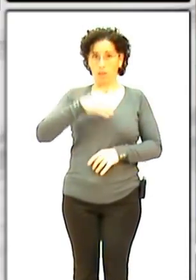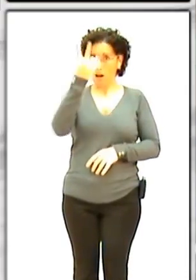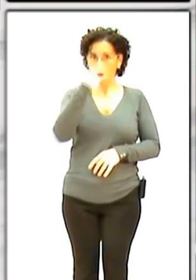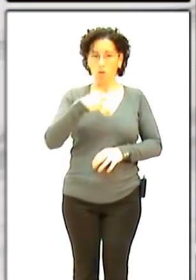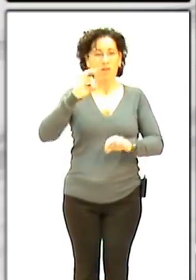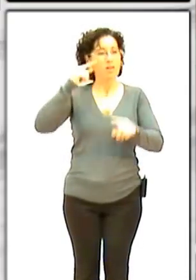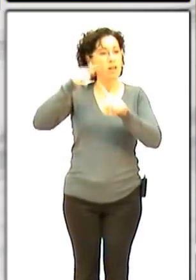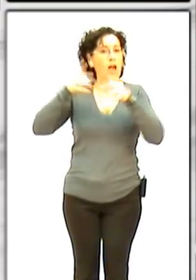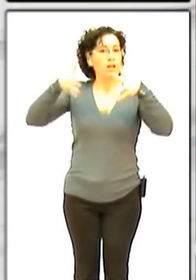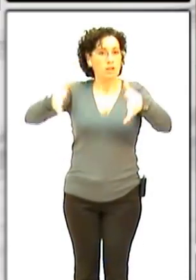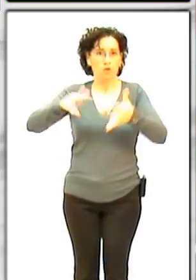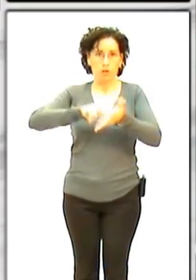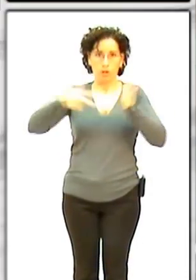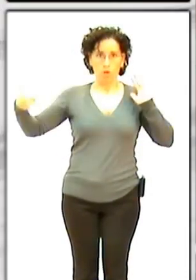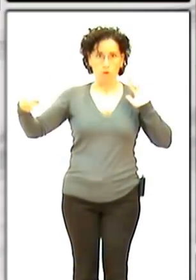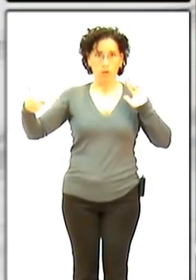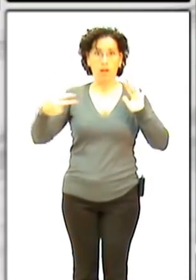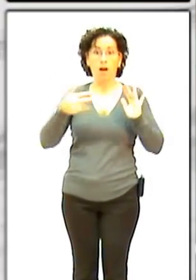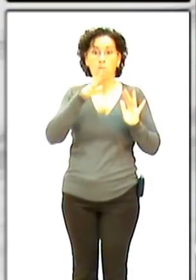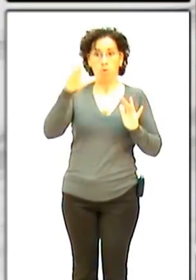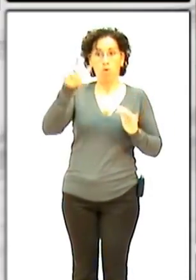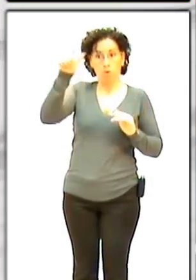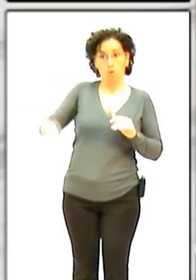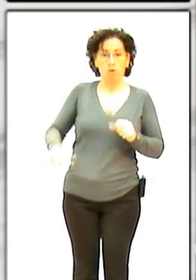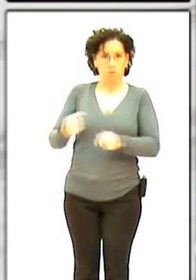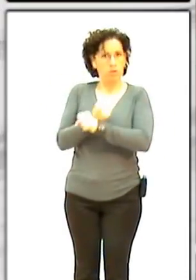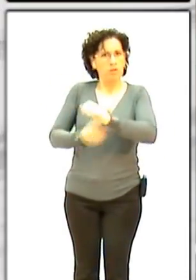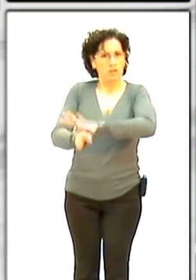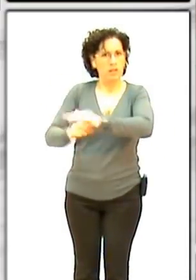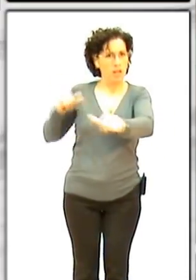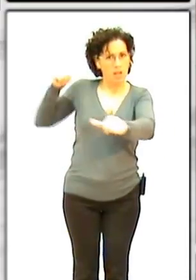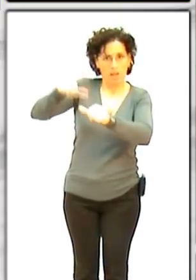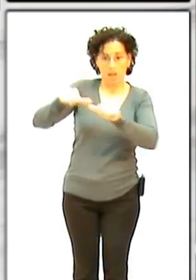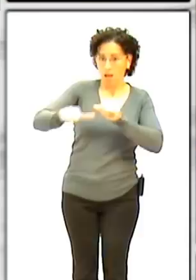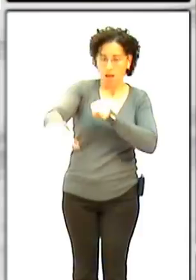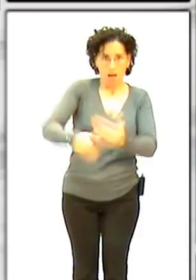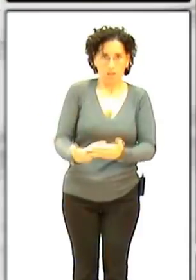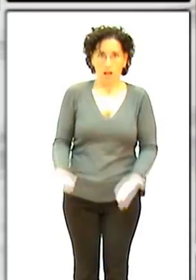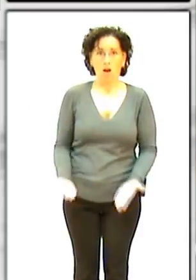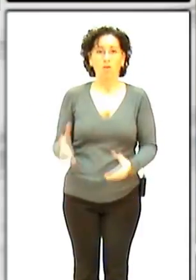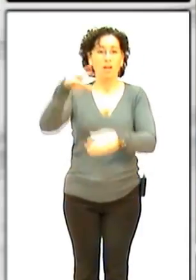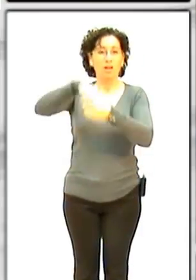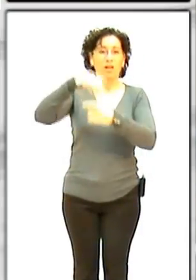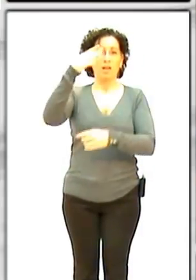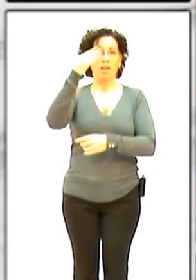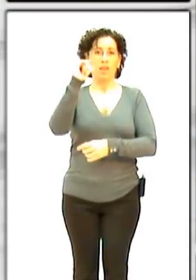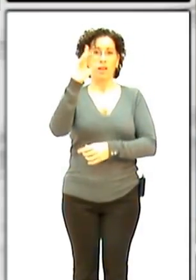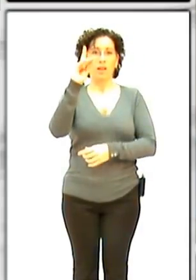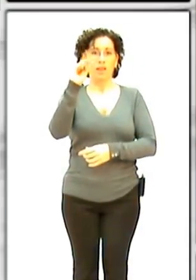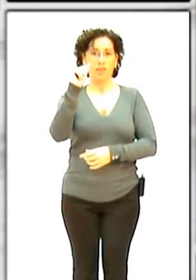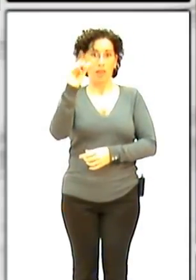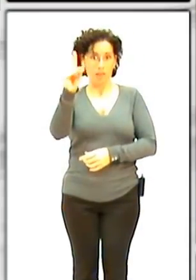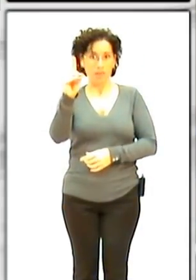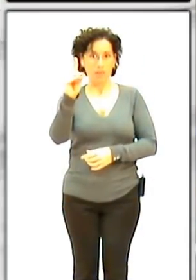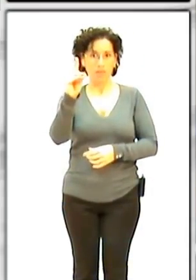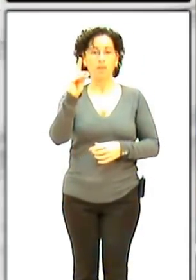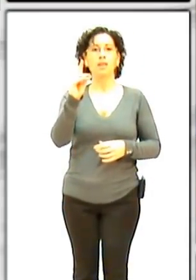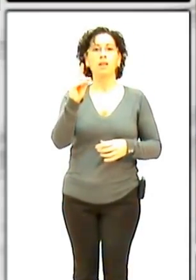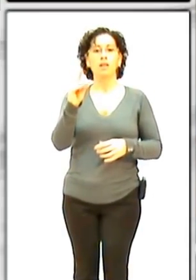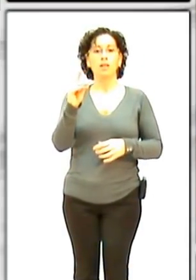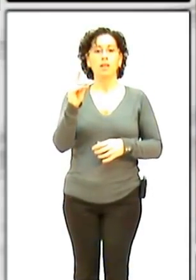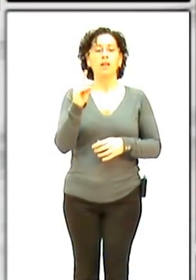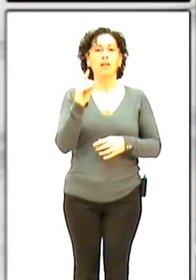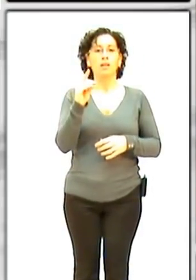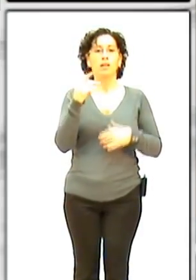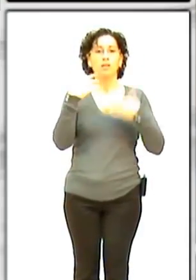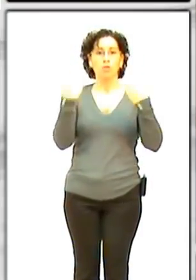de tecnología, puesto que sigue desempeñando la actualidad en el CIDAT. Le veo en la cabecera de la presentación, y